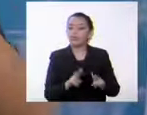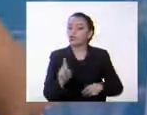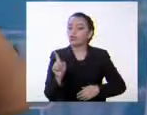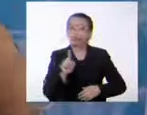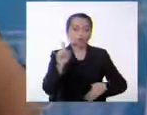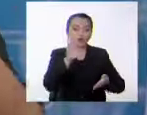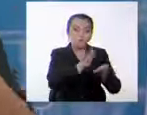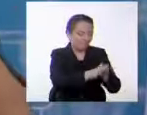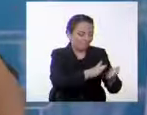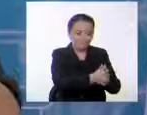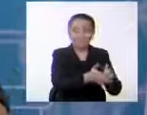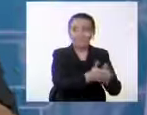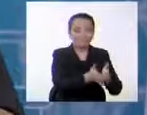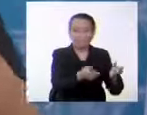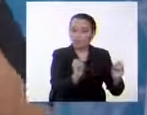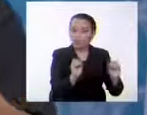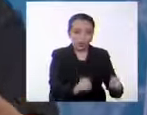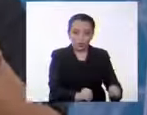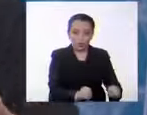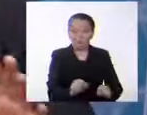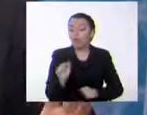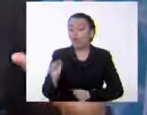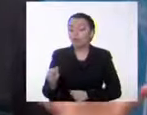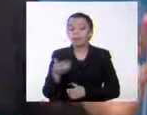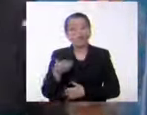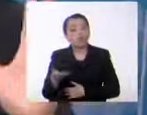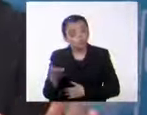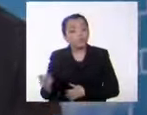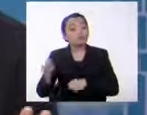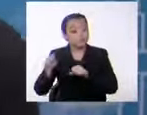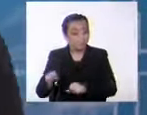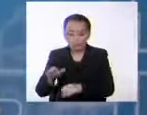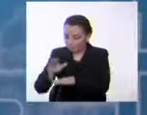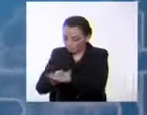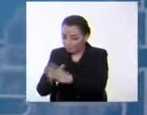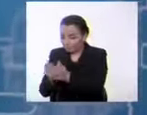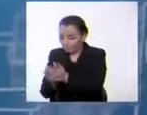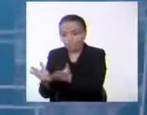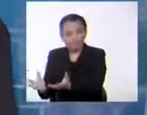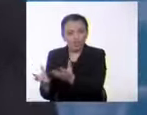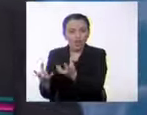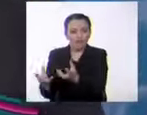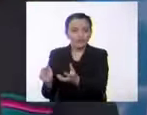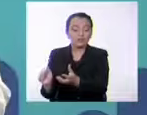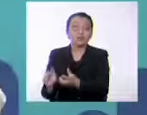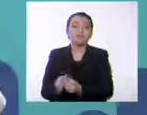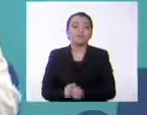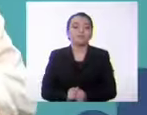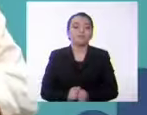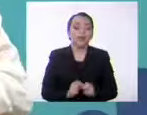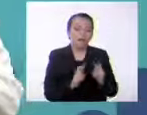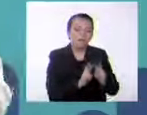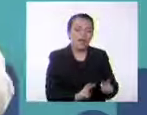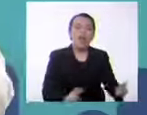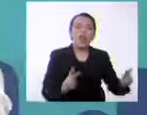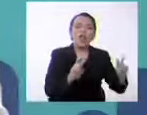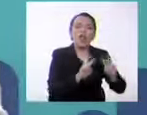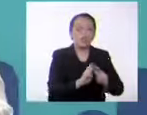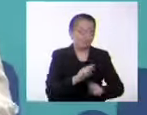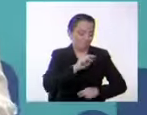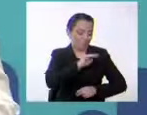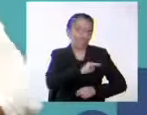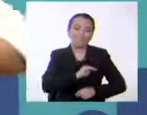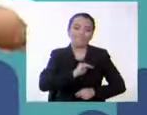elementos es importante que ustedes los tengan en cuenta porque sobre eso vamos a trabajar este día. ¿Qué te parece, Mayra? Me parece muy interesante, Luis,